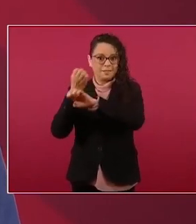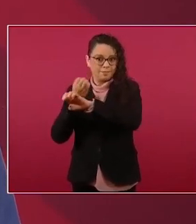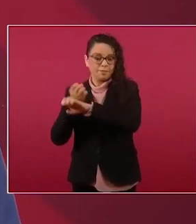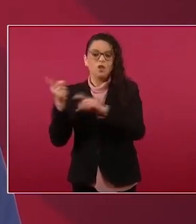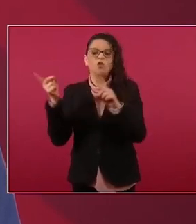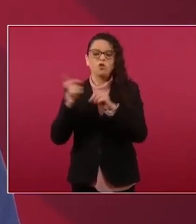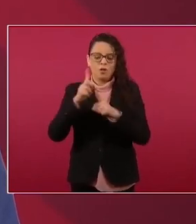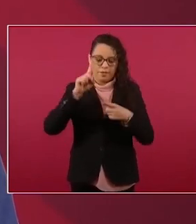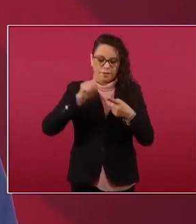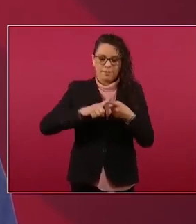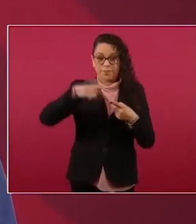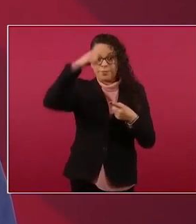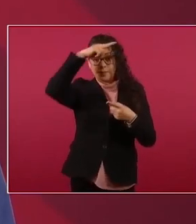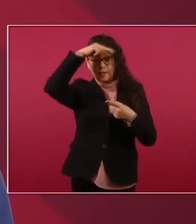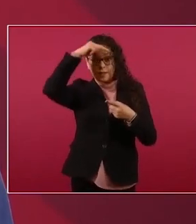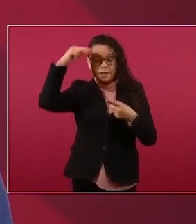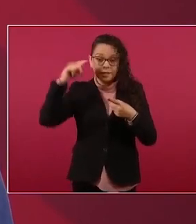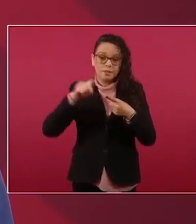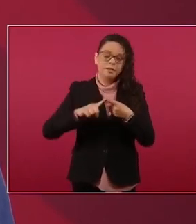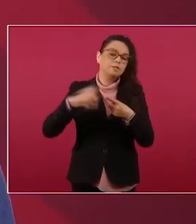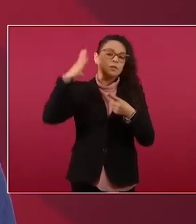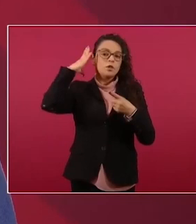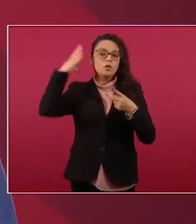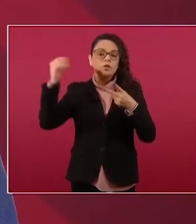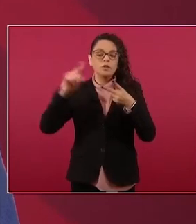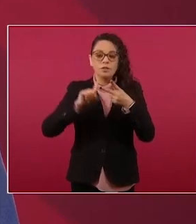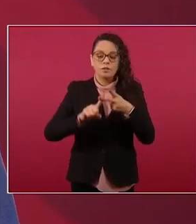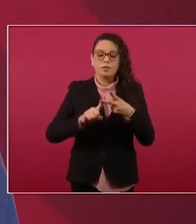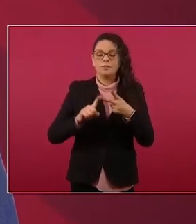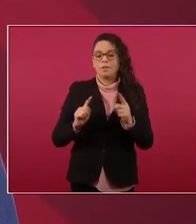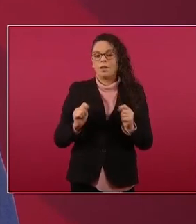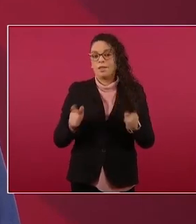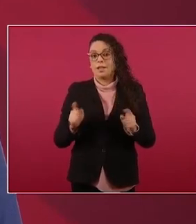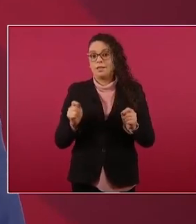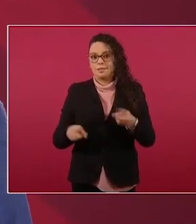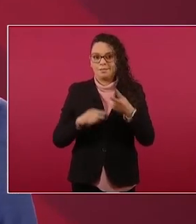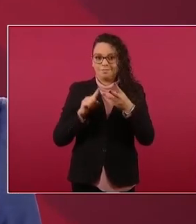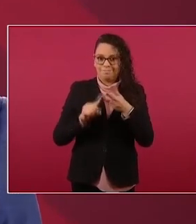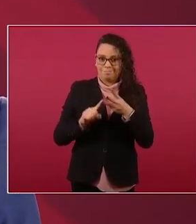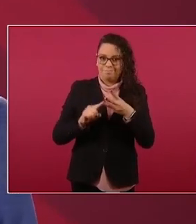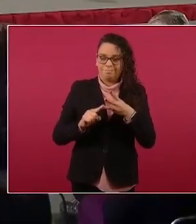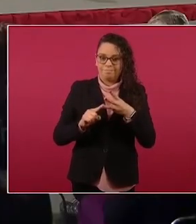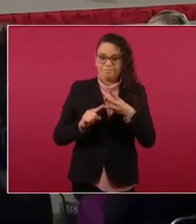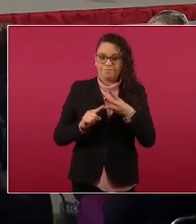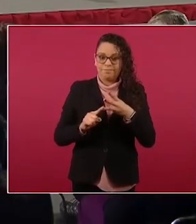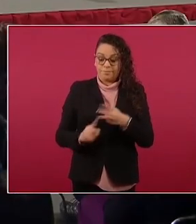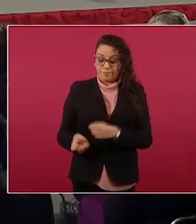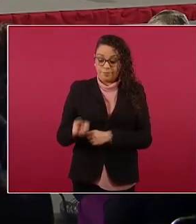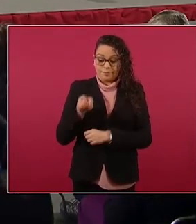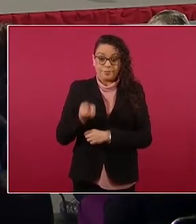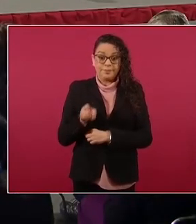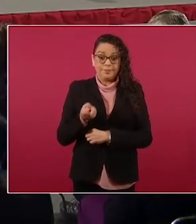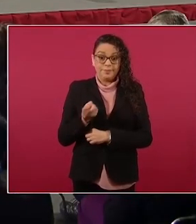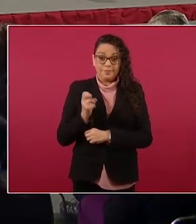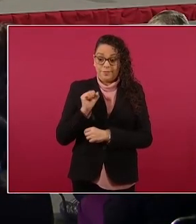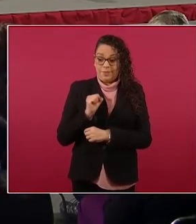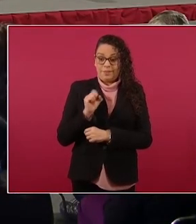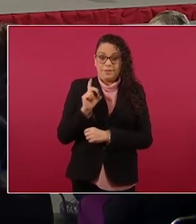Nayarit, Colima, Tlaxcala. Y este fin de semana, tres más: